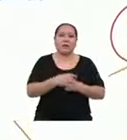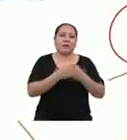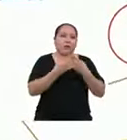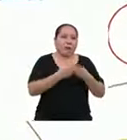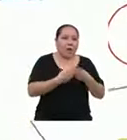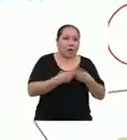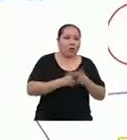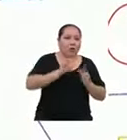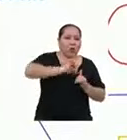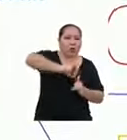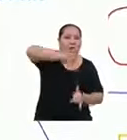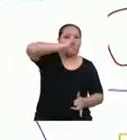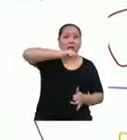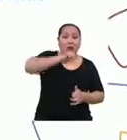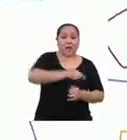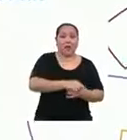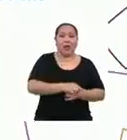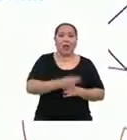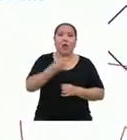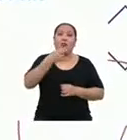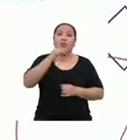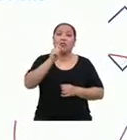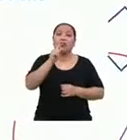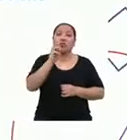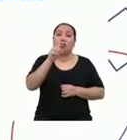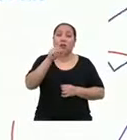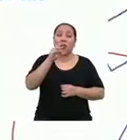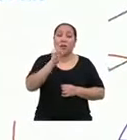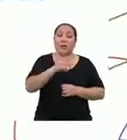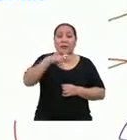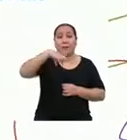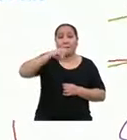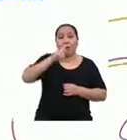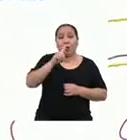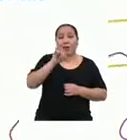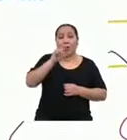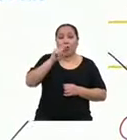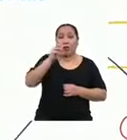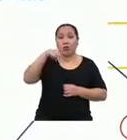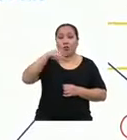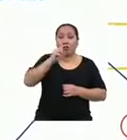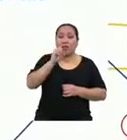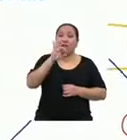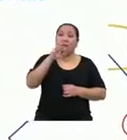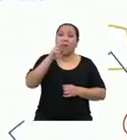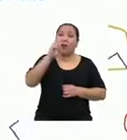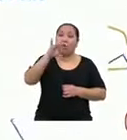la talla con histogramas y polígonos de frecuencia?